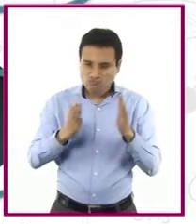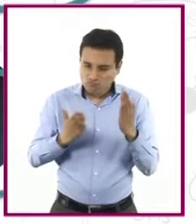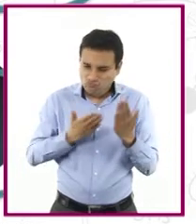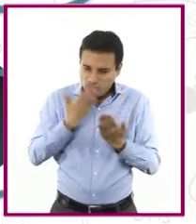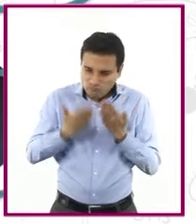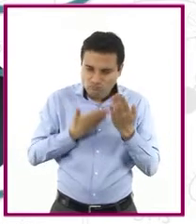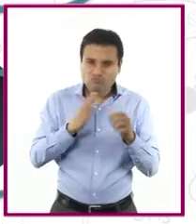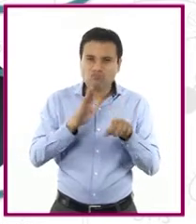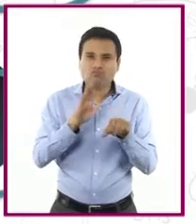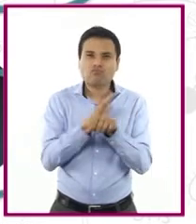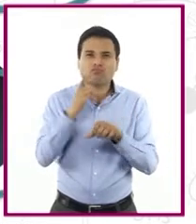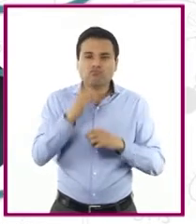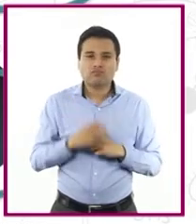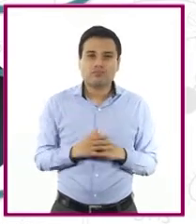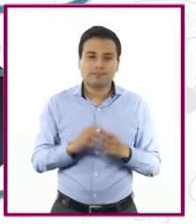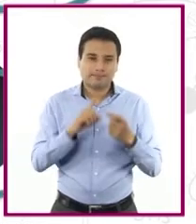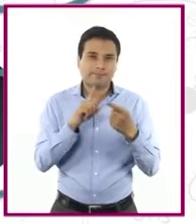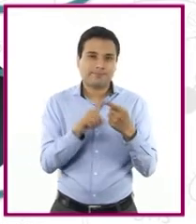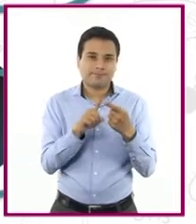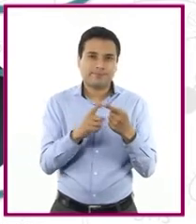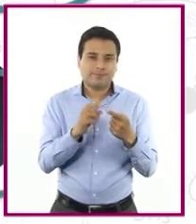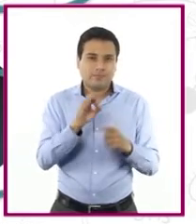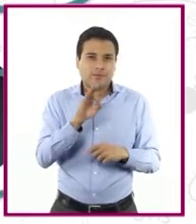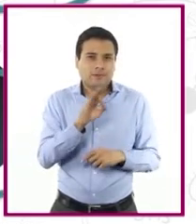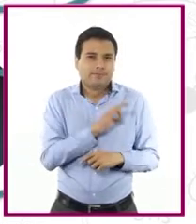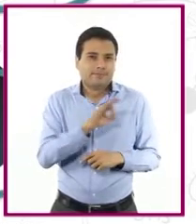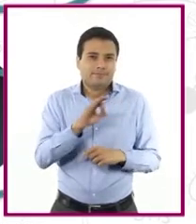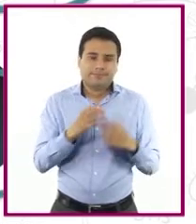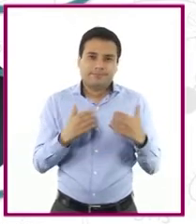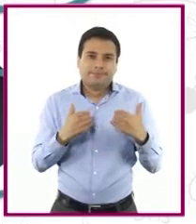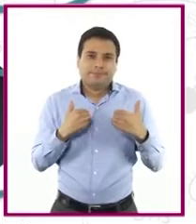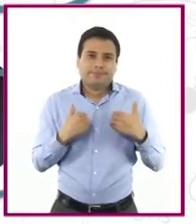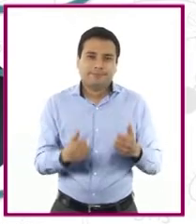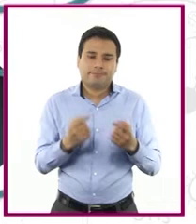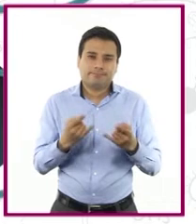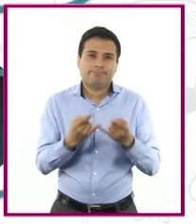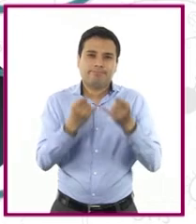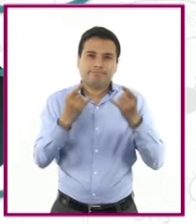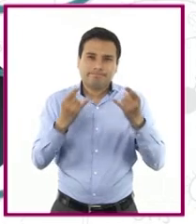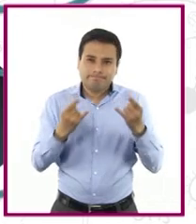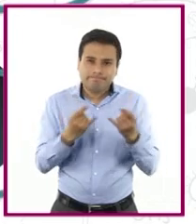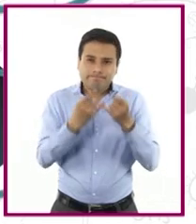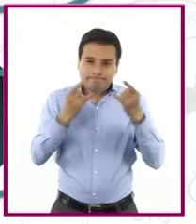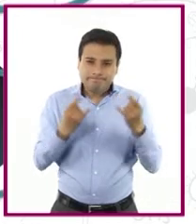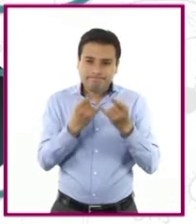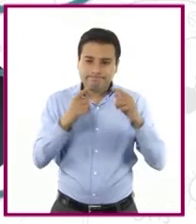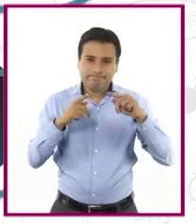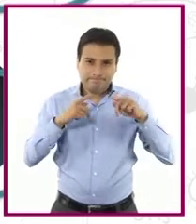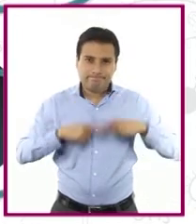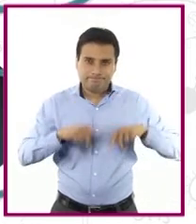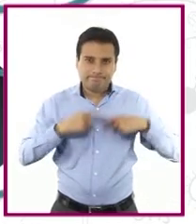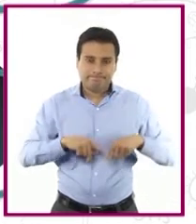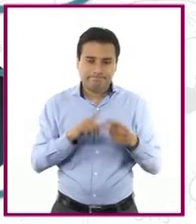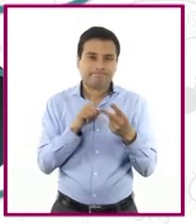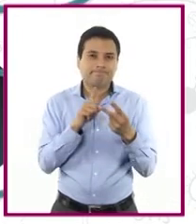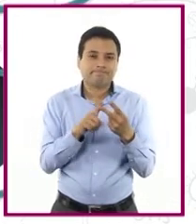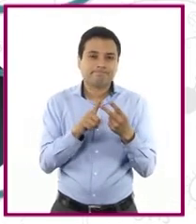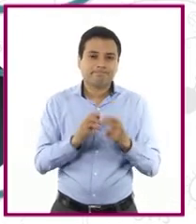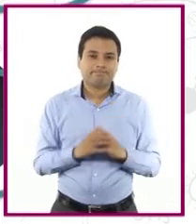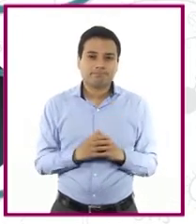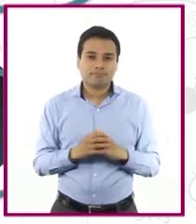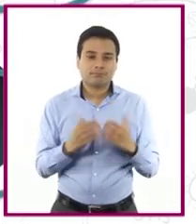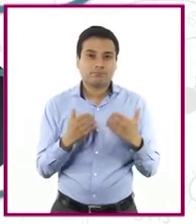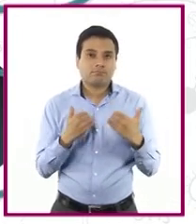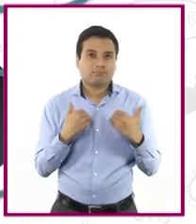A. Nos permite la comprensión de hechos históricos en la sociedad. B.